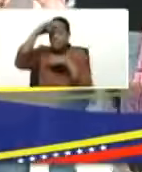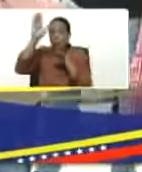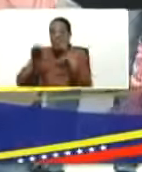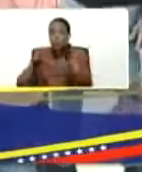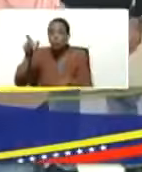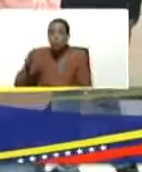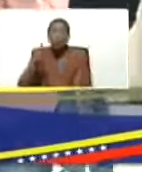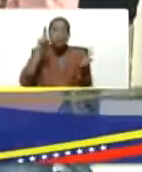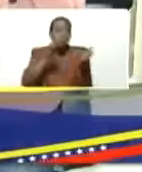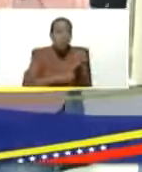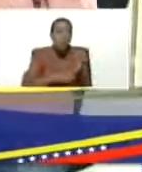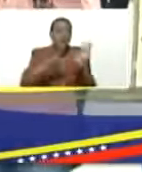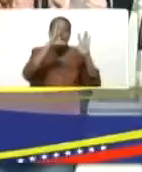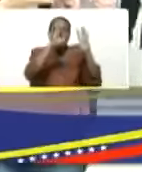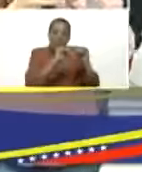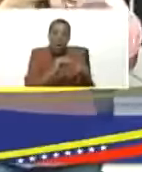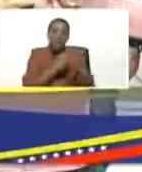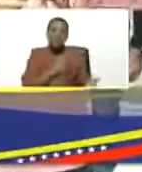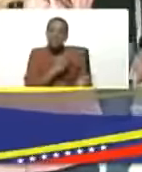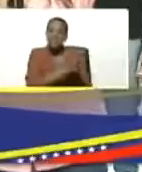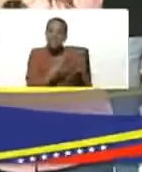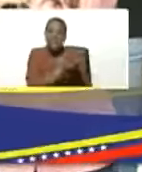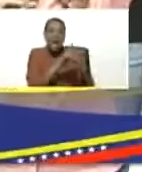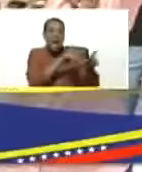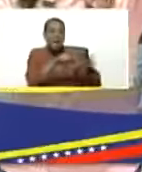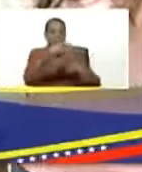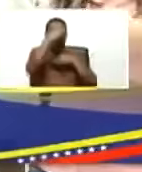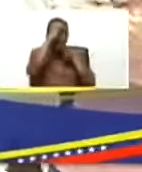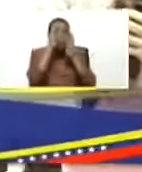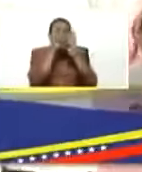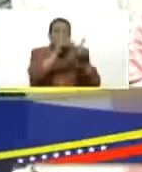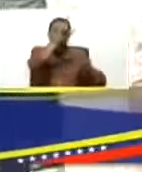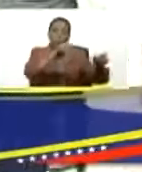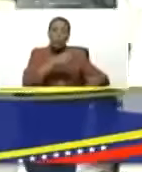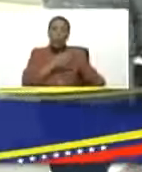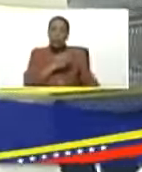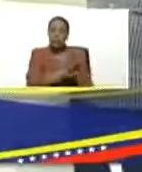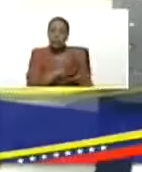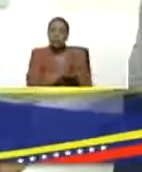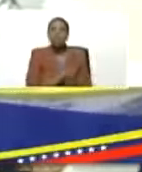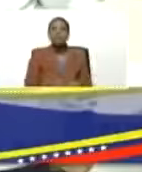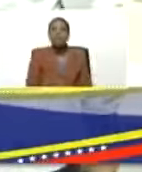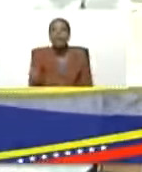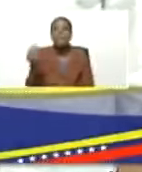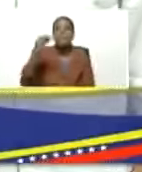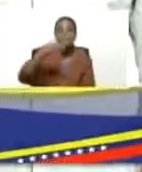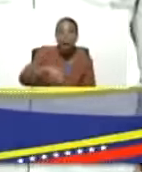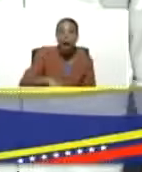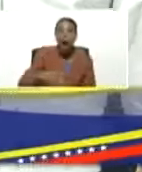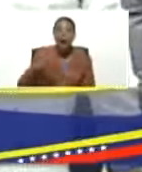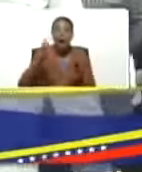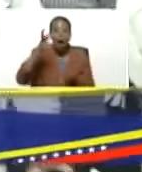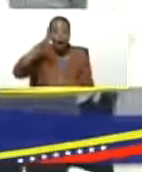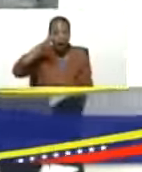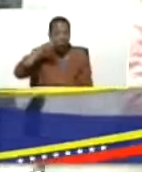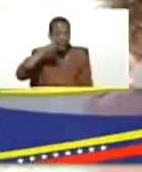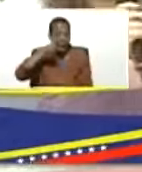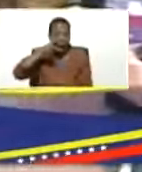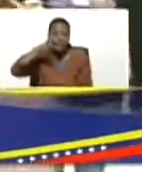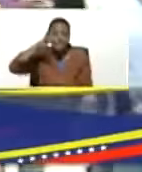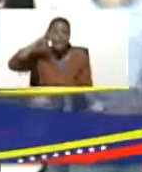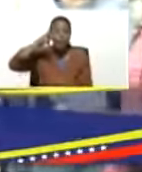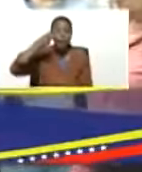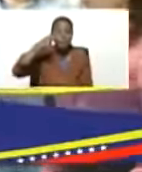paciente, pues entonces se quita la alarma que están pegadas en las habitaciones. Adicionalmente cuenta con cámaras, presidente,